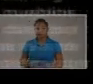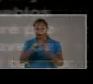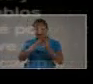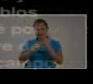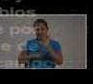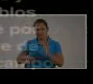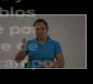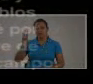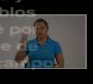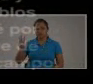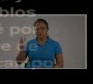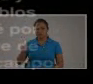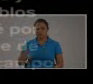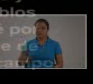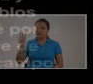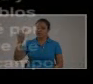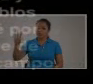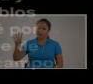3 y 4: